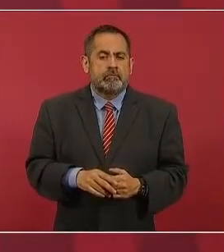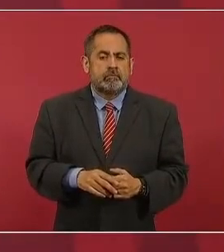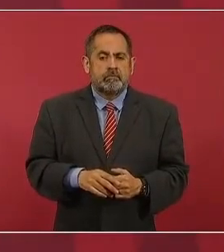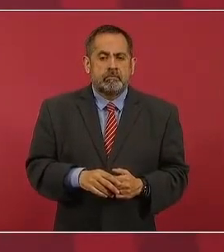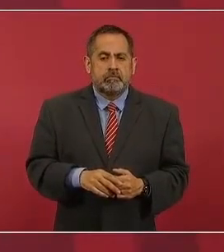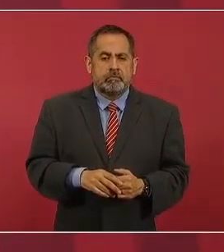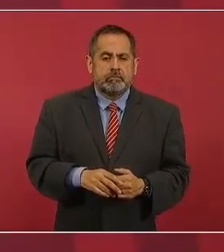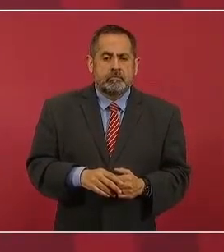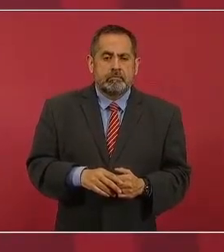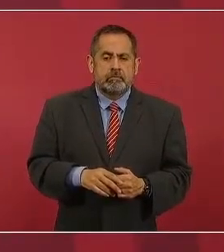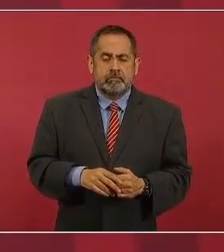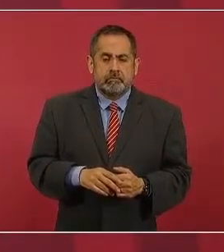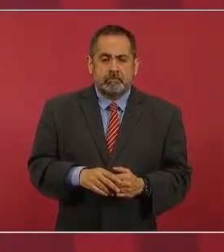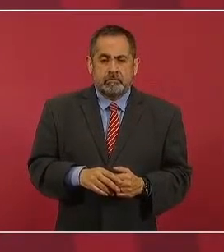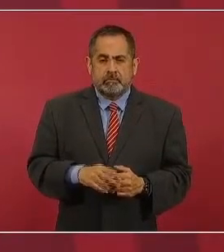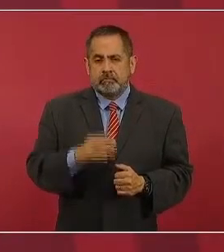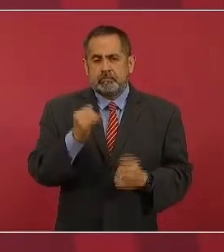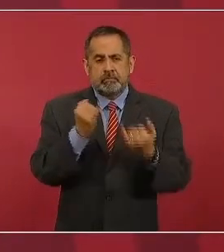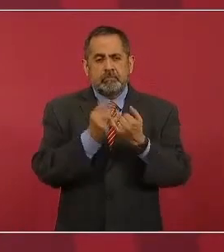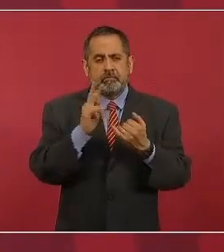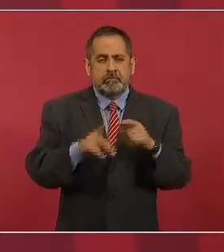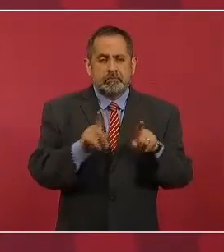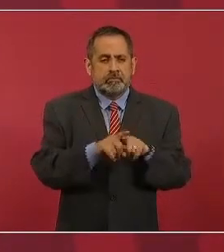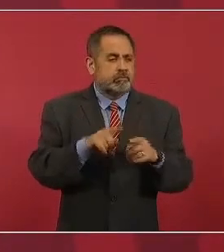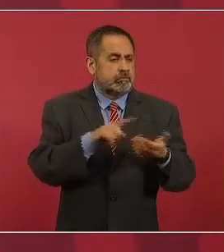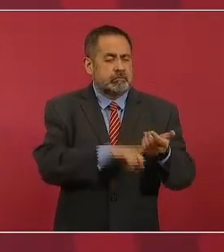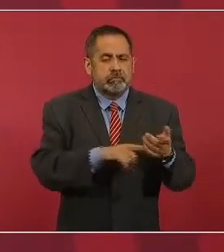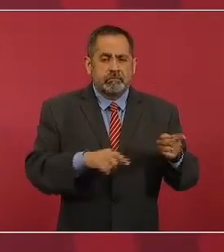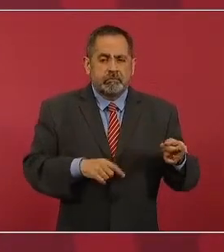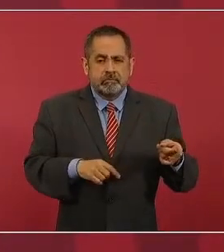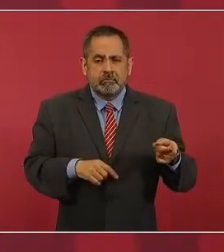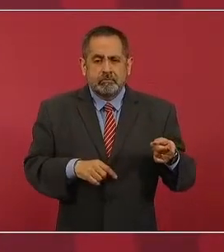como cuando ordenan los represores